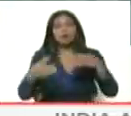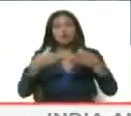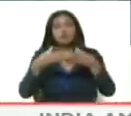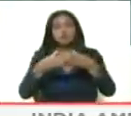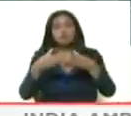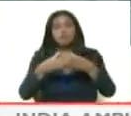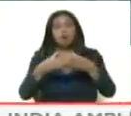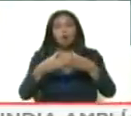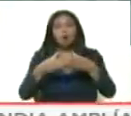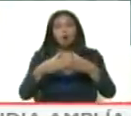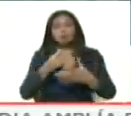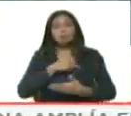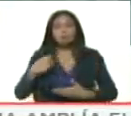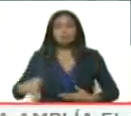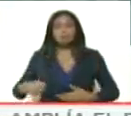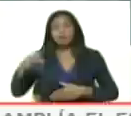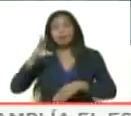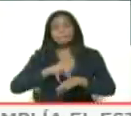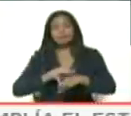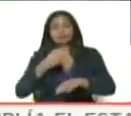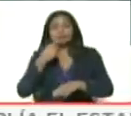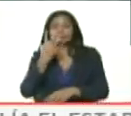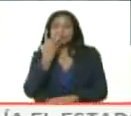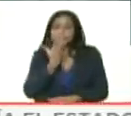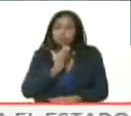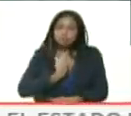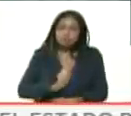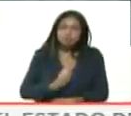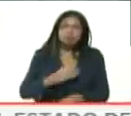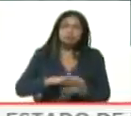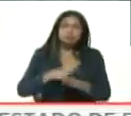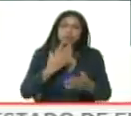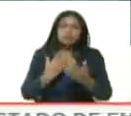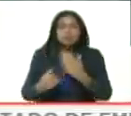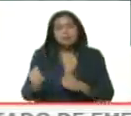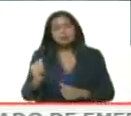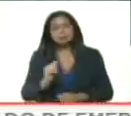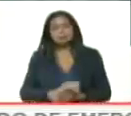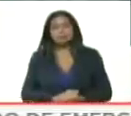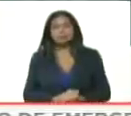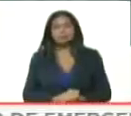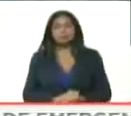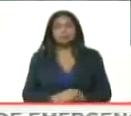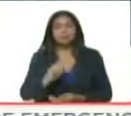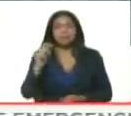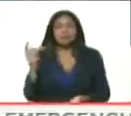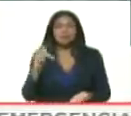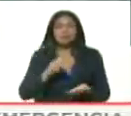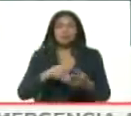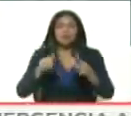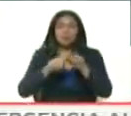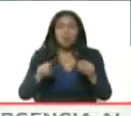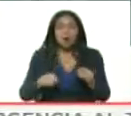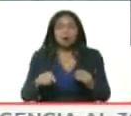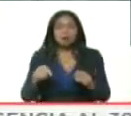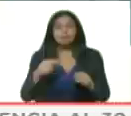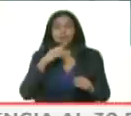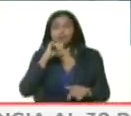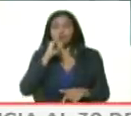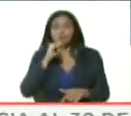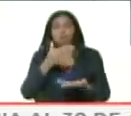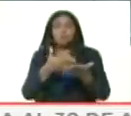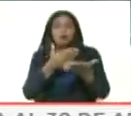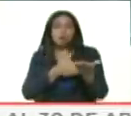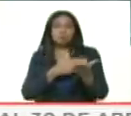y lo decimos ya con tristeza y nostalgia por su partida, ha llegado también, como habíamos